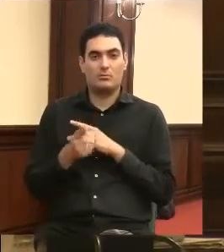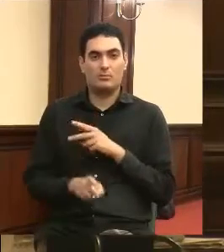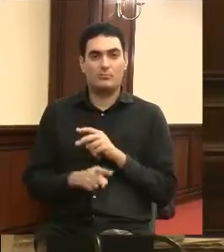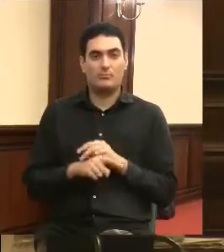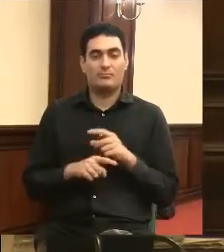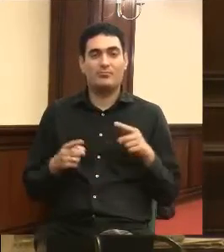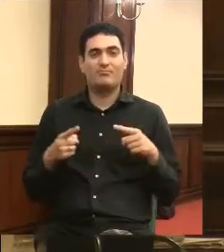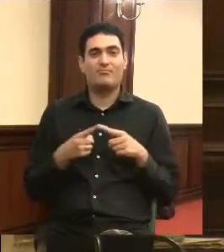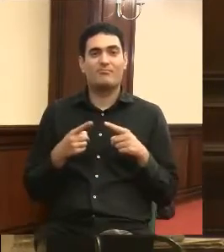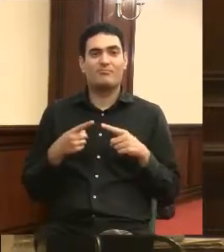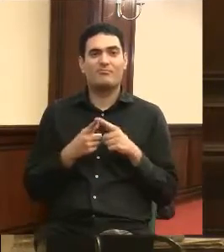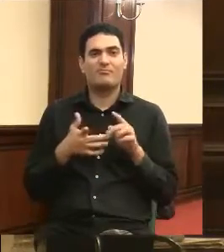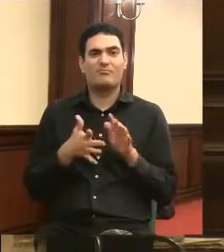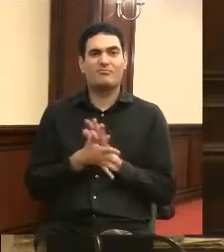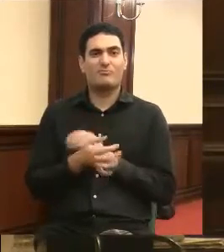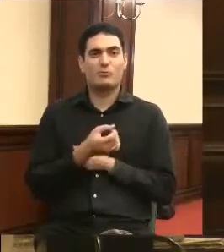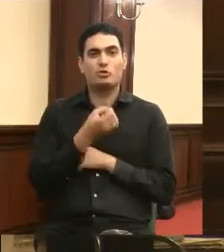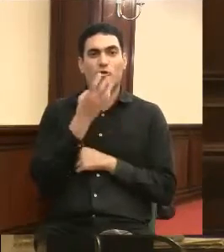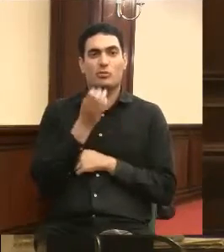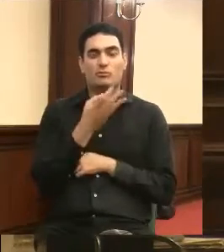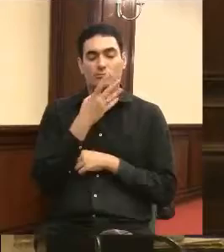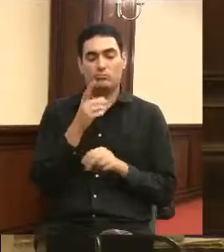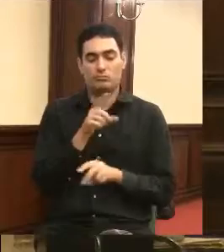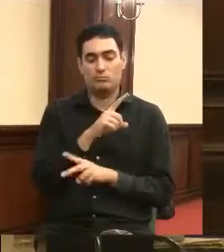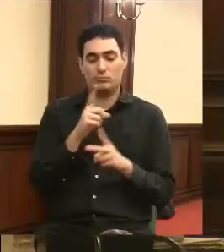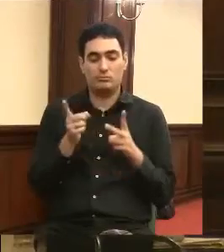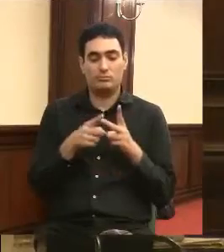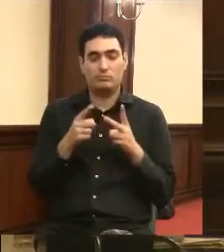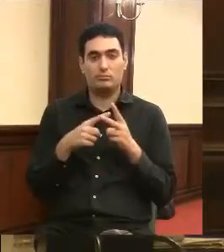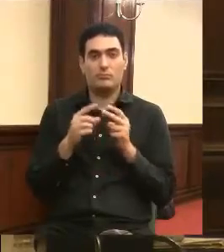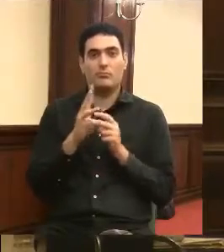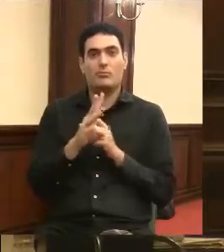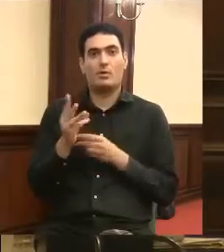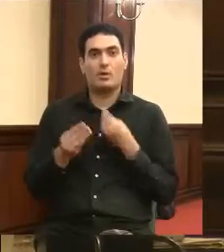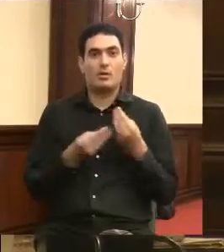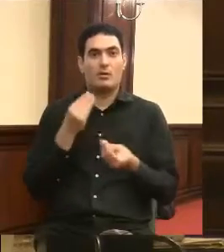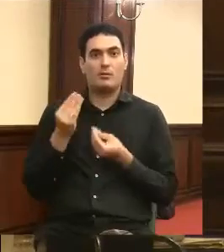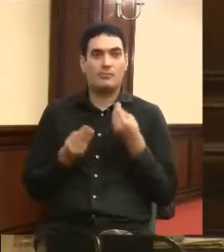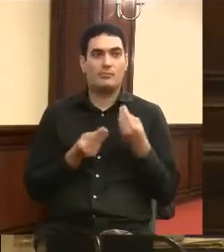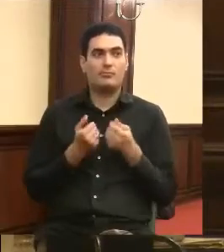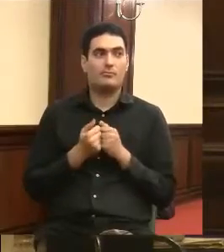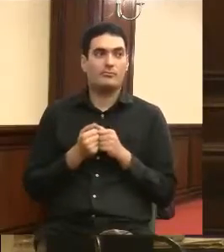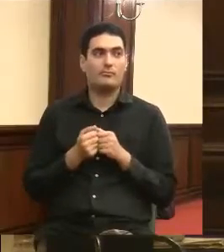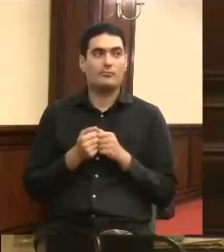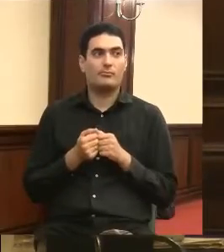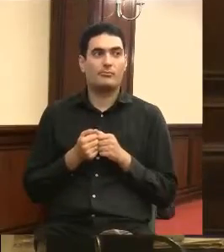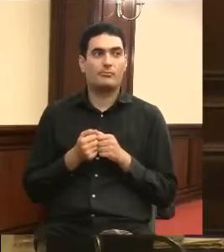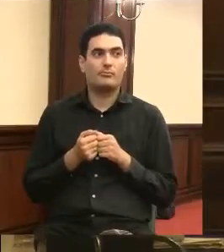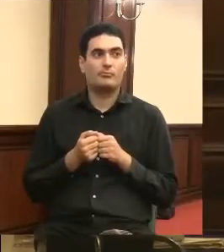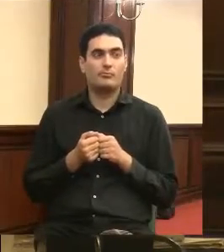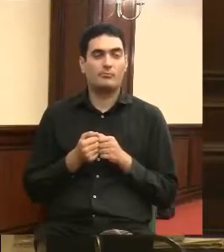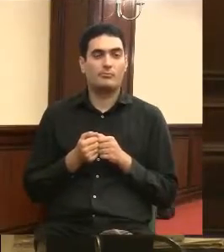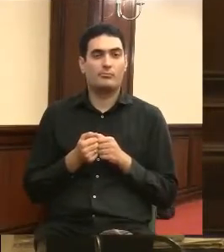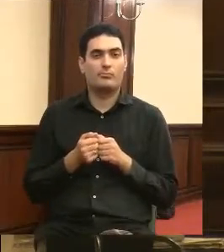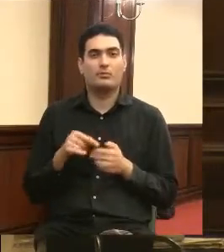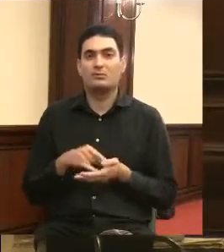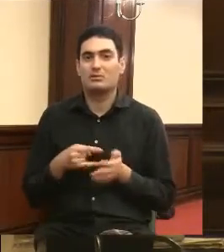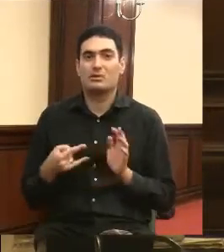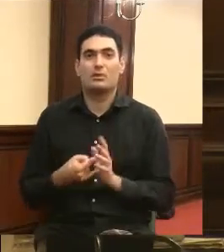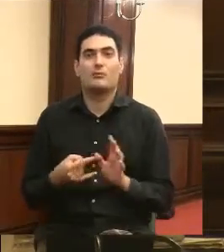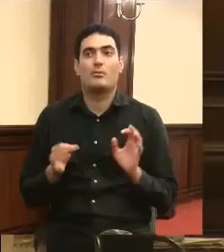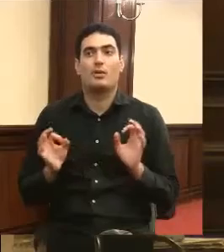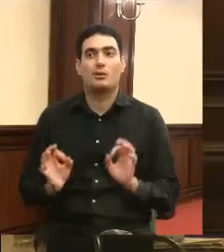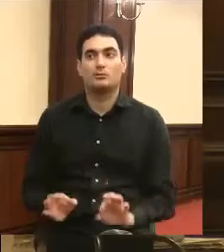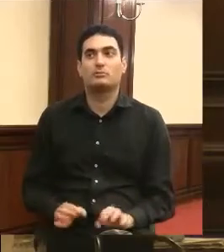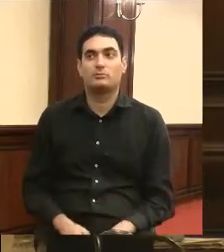segunda. La primera la hizo el Partido Socialista y la segunda la hizo el Partido Popular. Y tenemos el sistema que tenemos. Y el